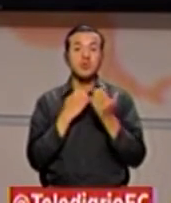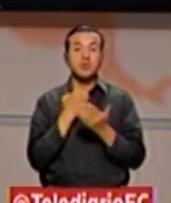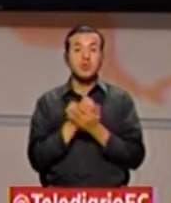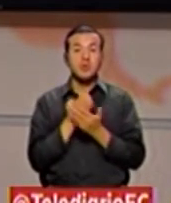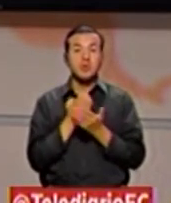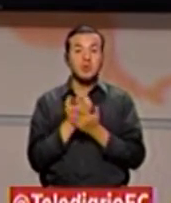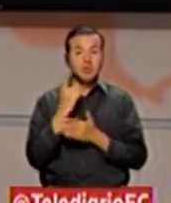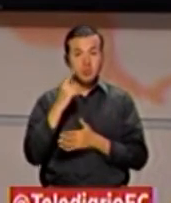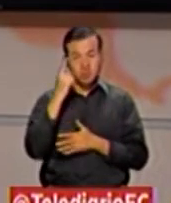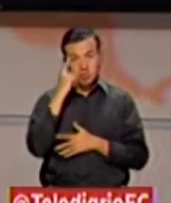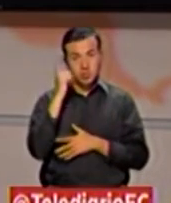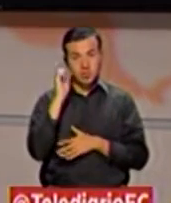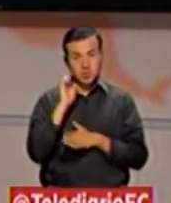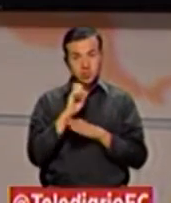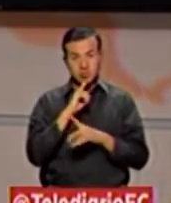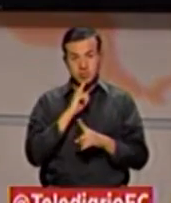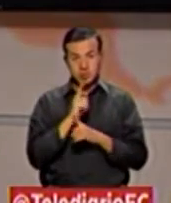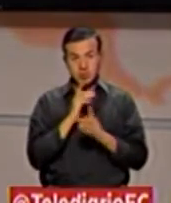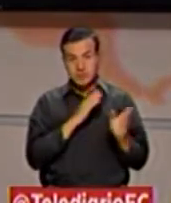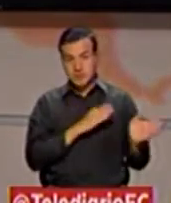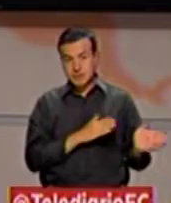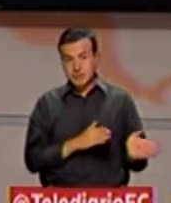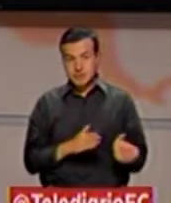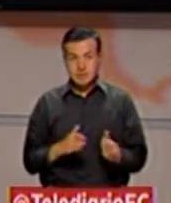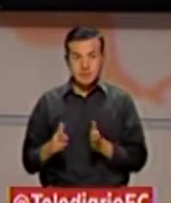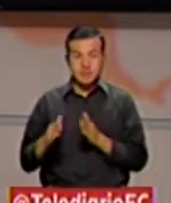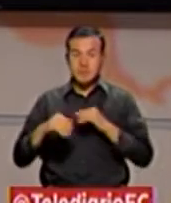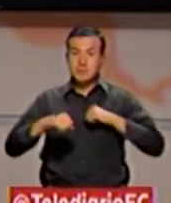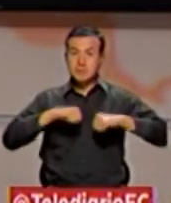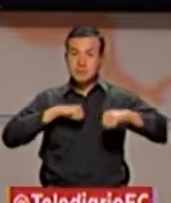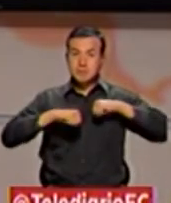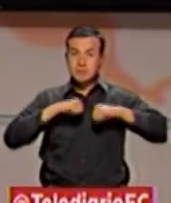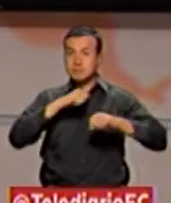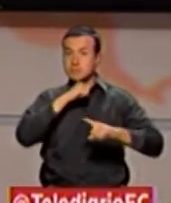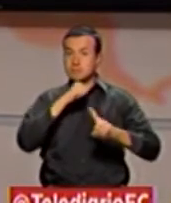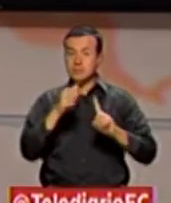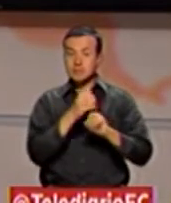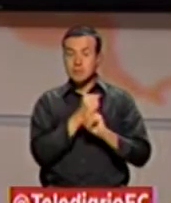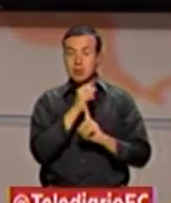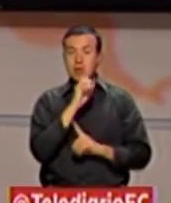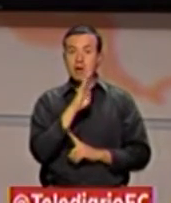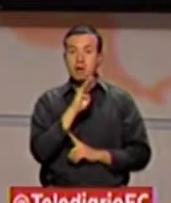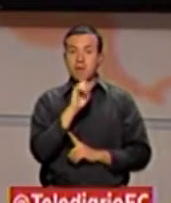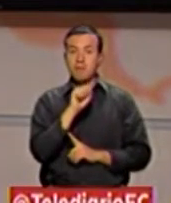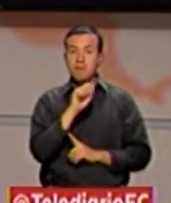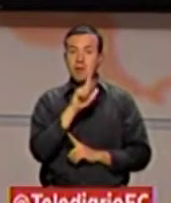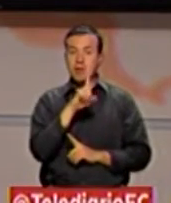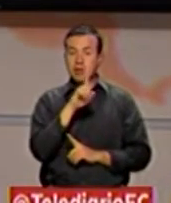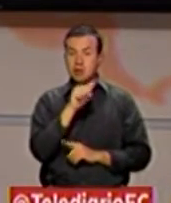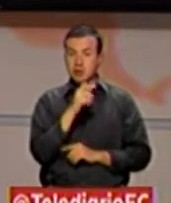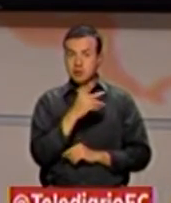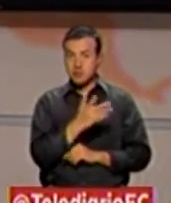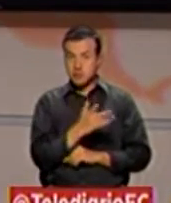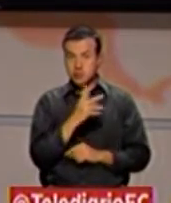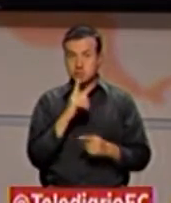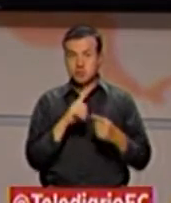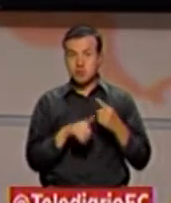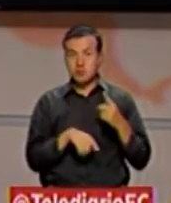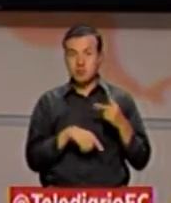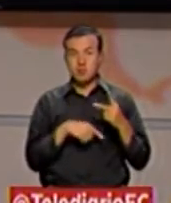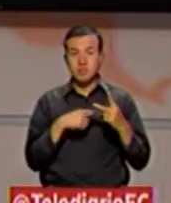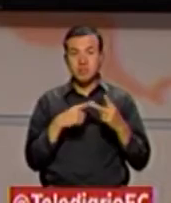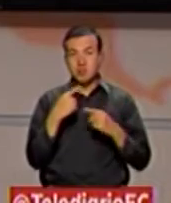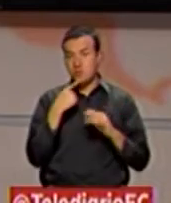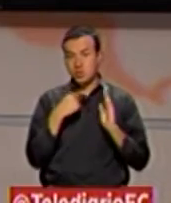del Estado ecuatoriano para financiar la operación de secuestro del señor Balda. Ello significa,